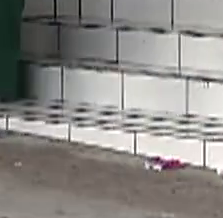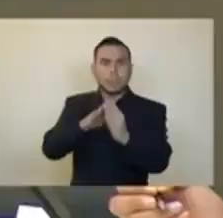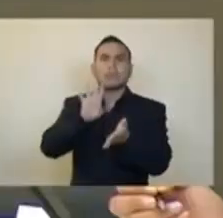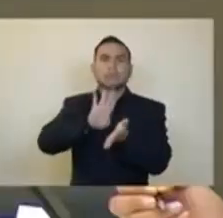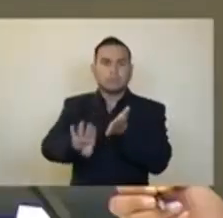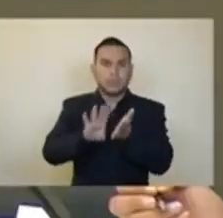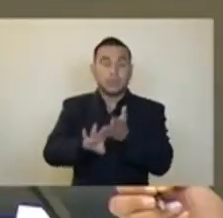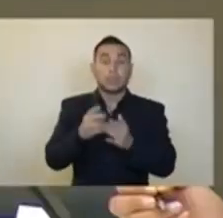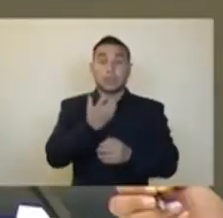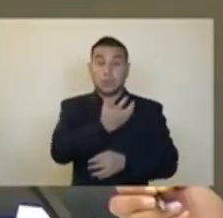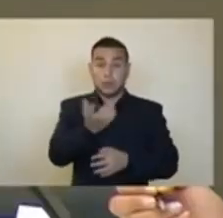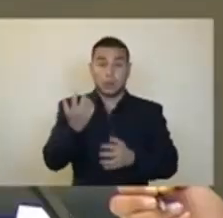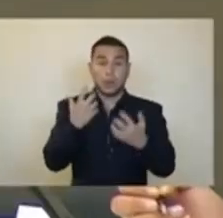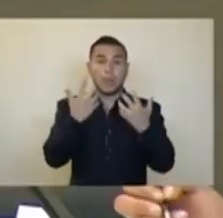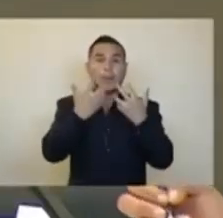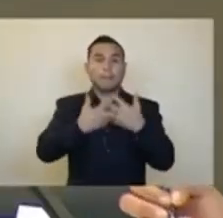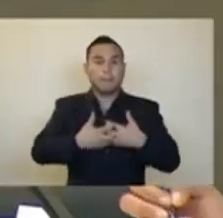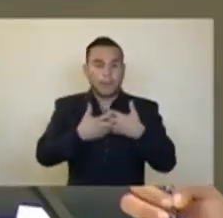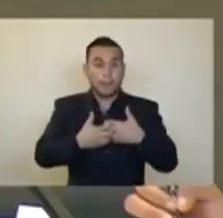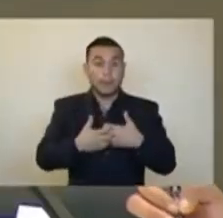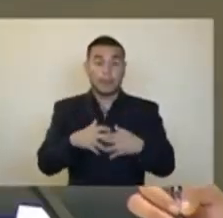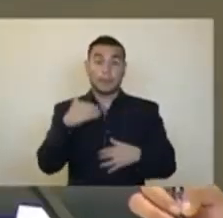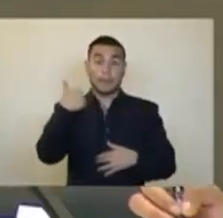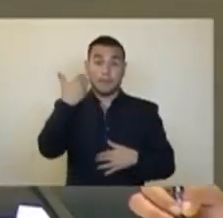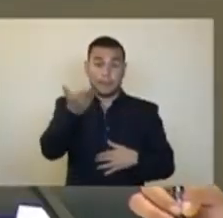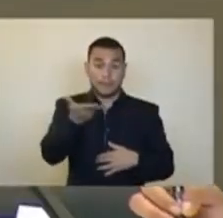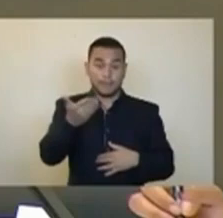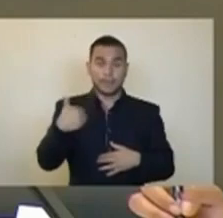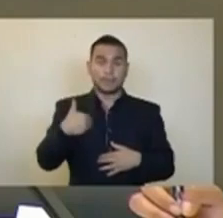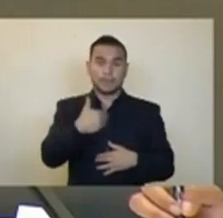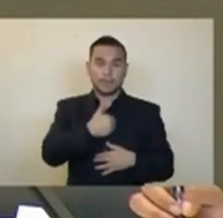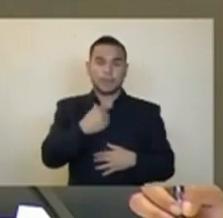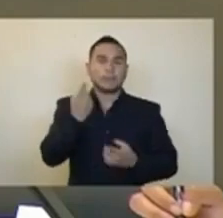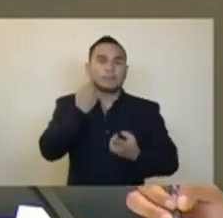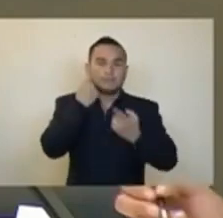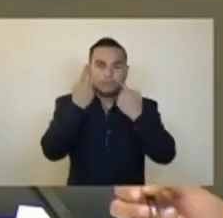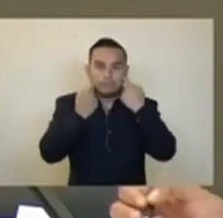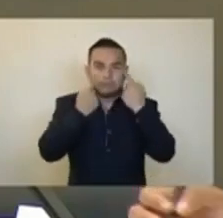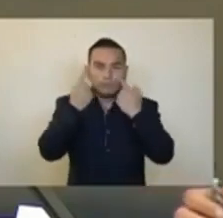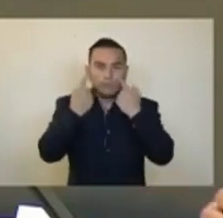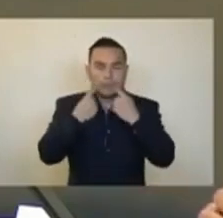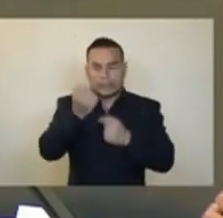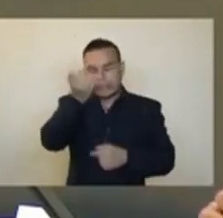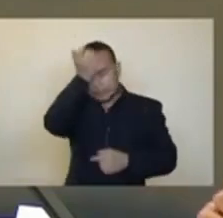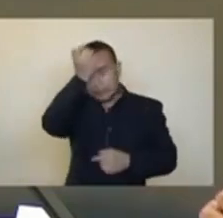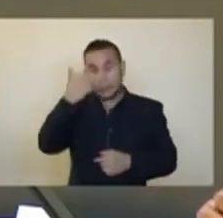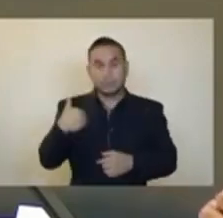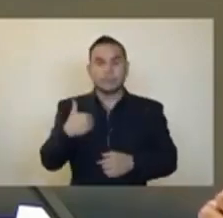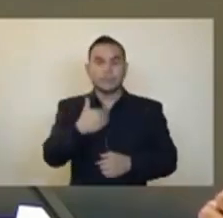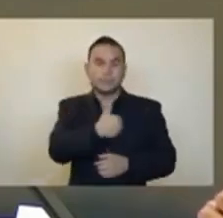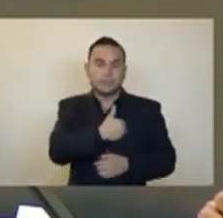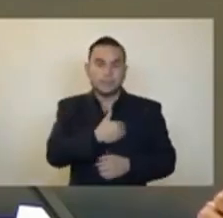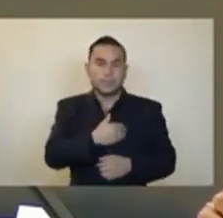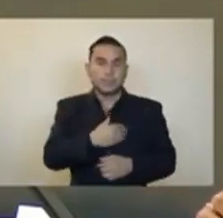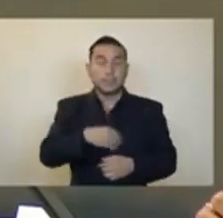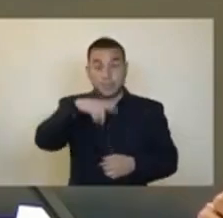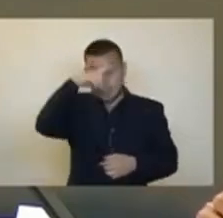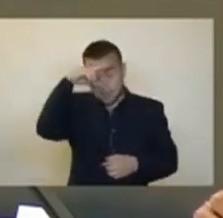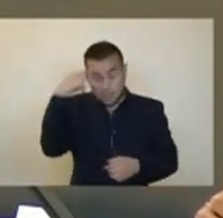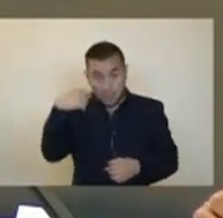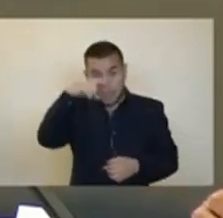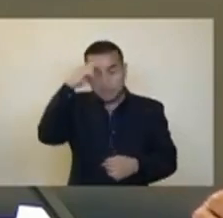hagan mañana el día del ministerio de turismo va a poner a disposición perdón al ministerio de trabajo a poner una disposición